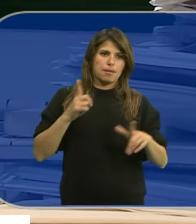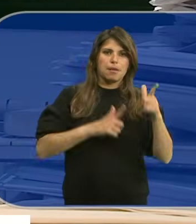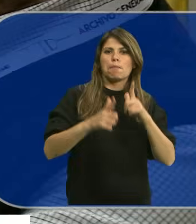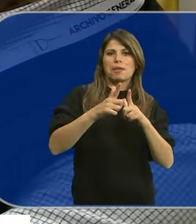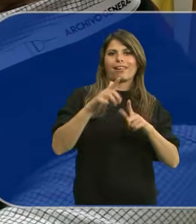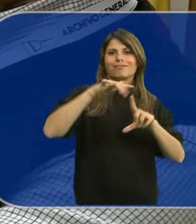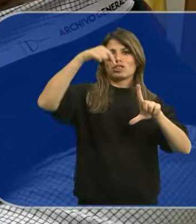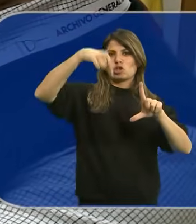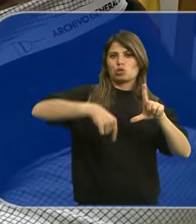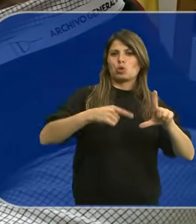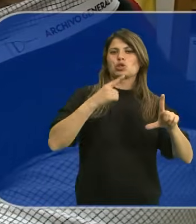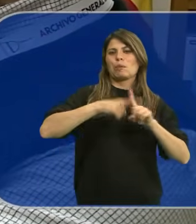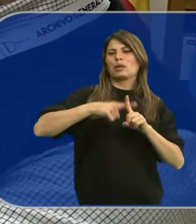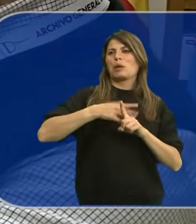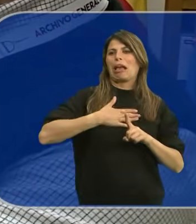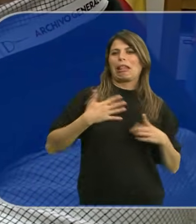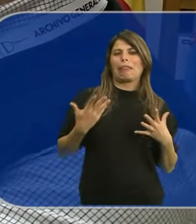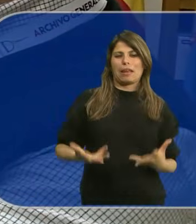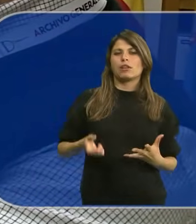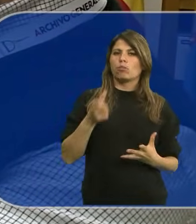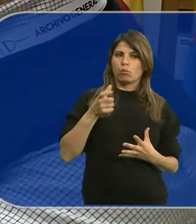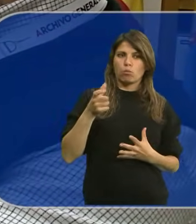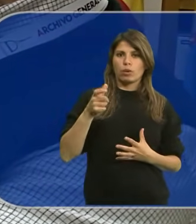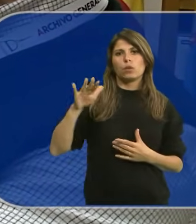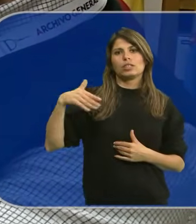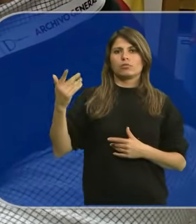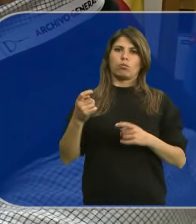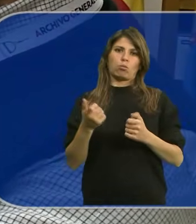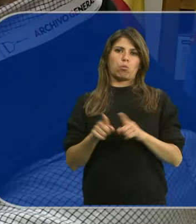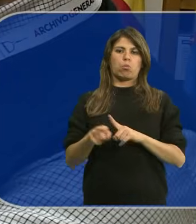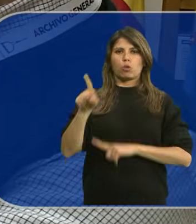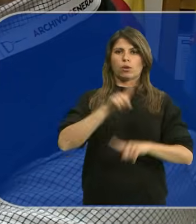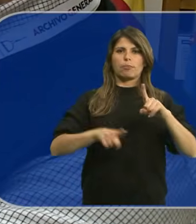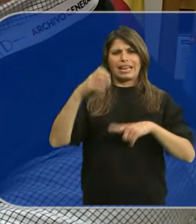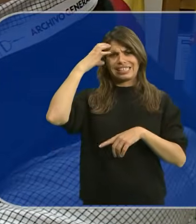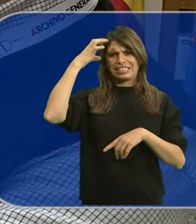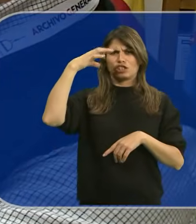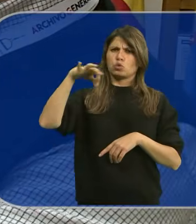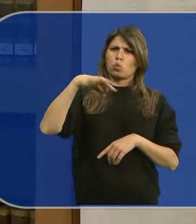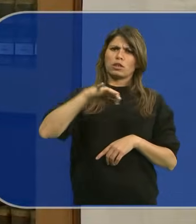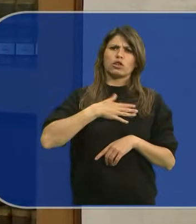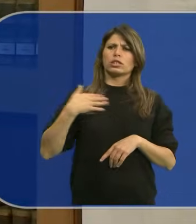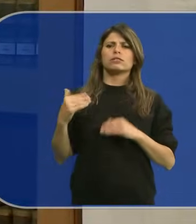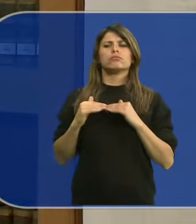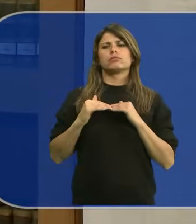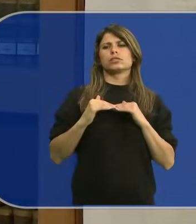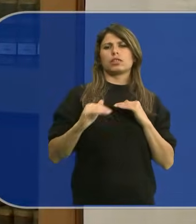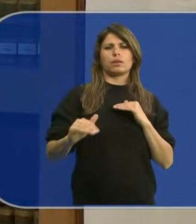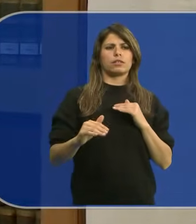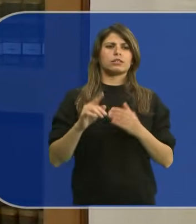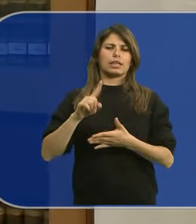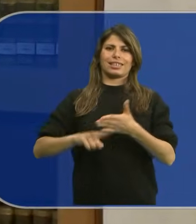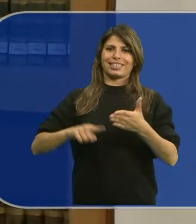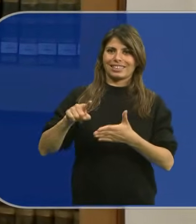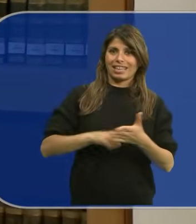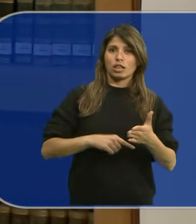temperatura más agradable. Que fuera un pueblo nómada constituía un problema para la corona. Lo único que quieren los reyes es que se estabilicen. A los gitanos y